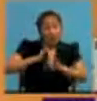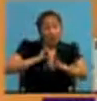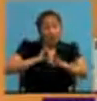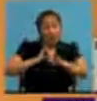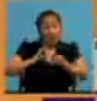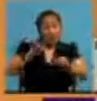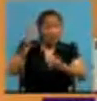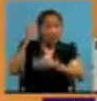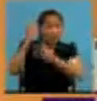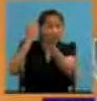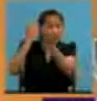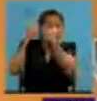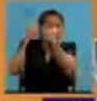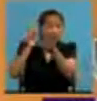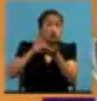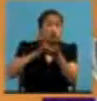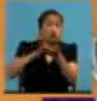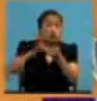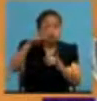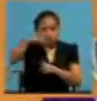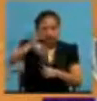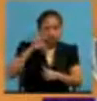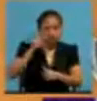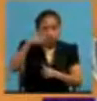otros temas durante la jornada